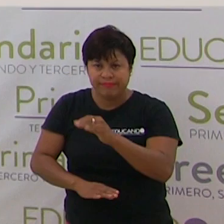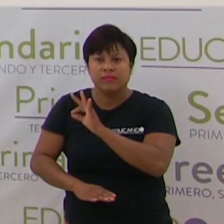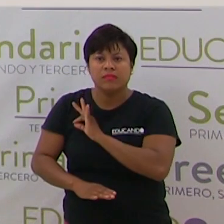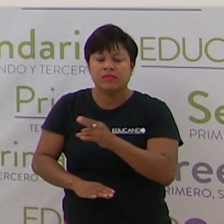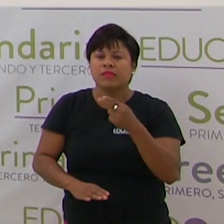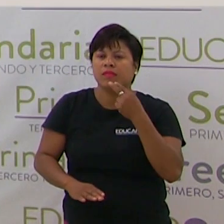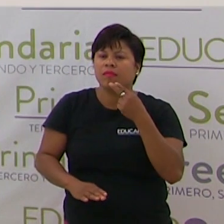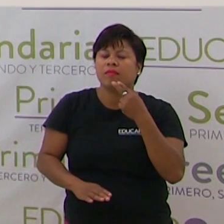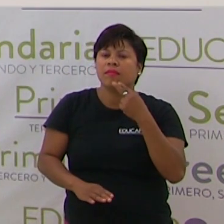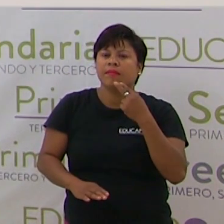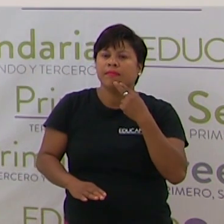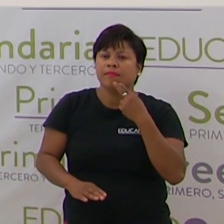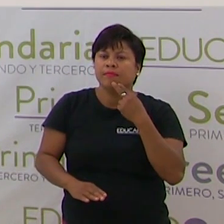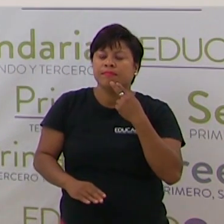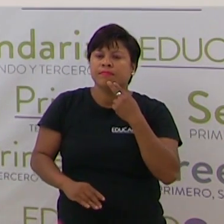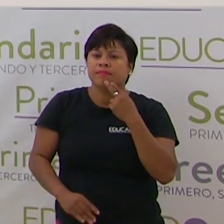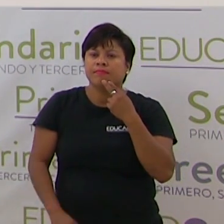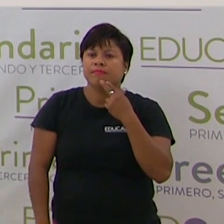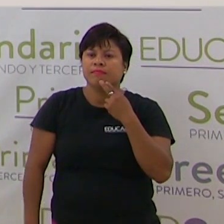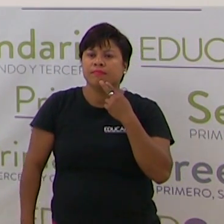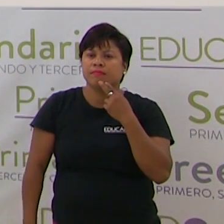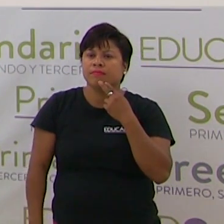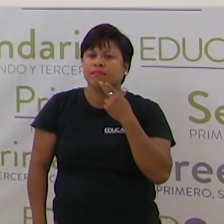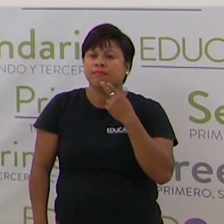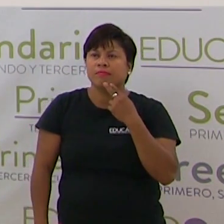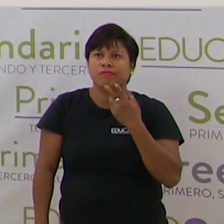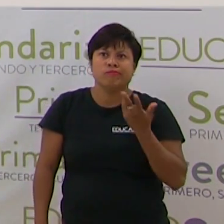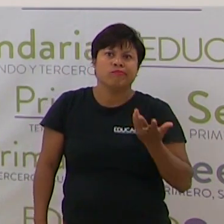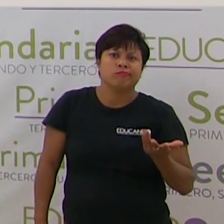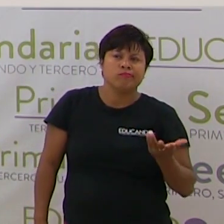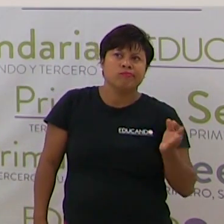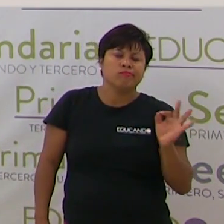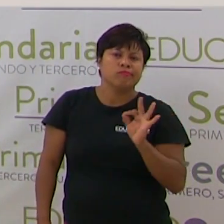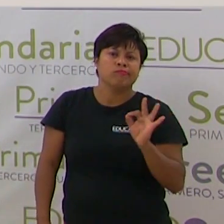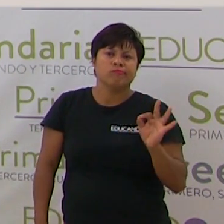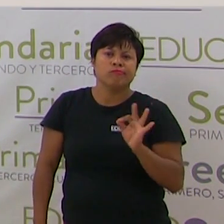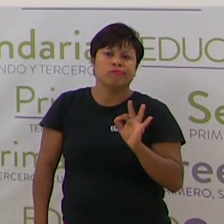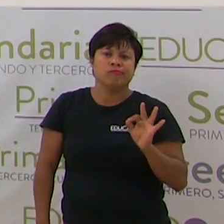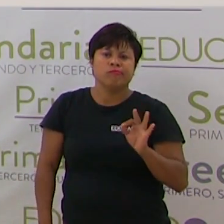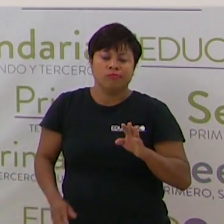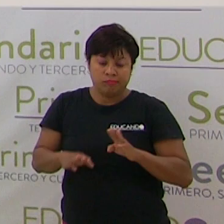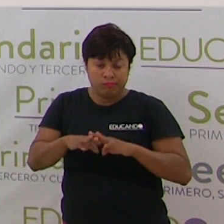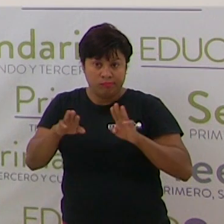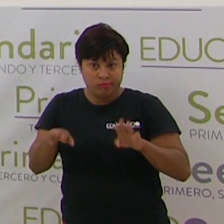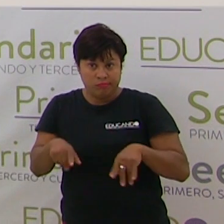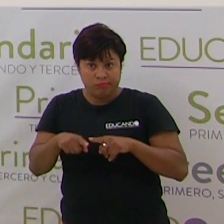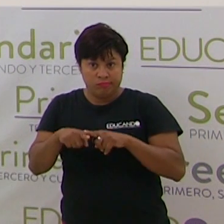Podríamos utilizar, no sé, ¿un metro?